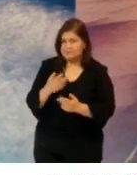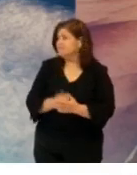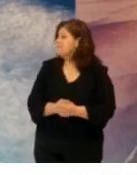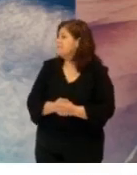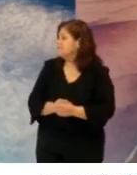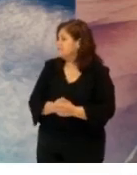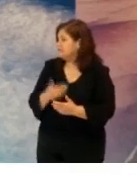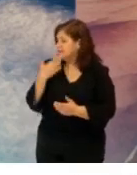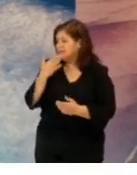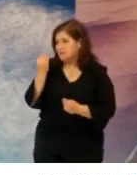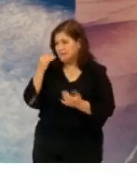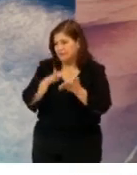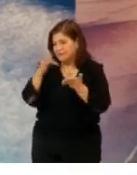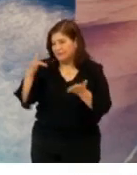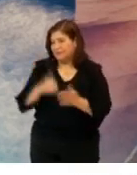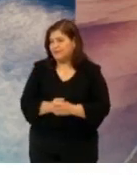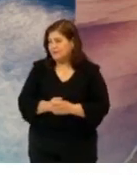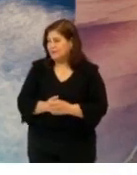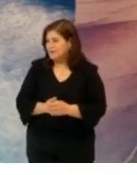gracias, Bernardo. Bravo.